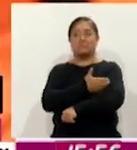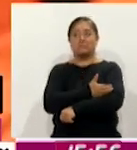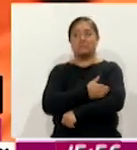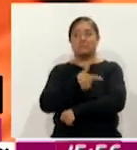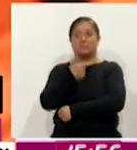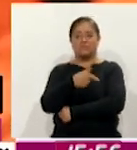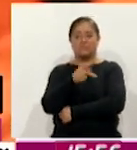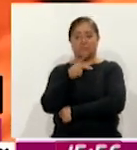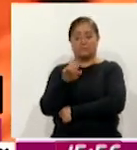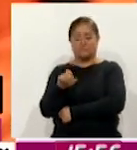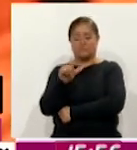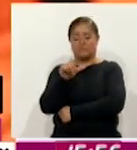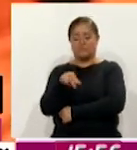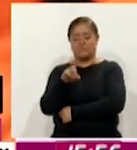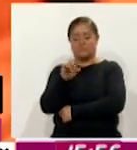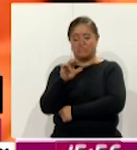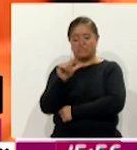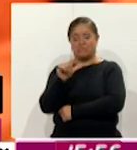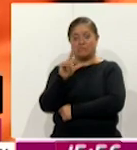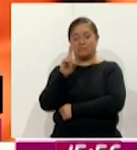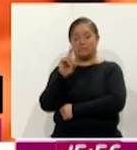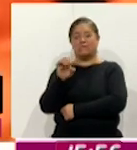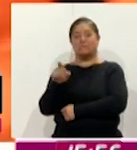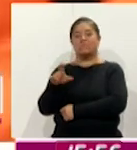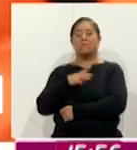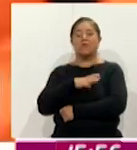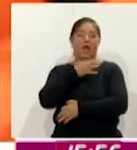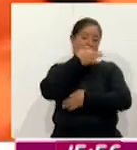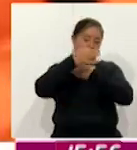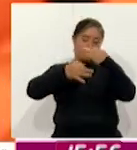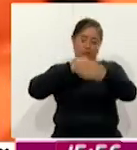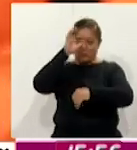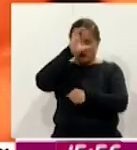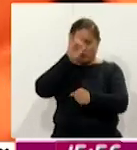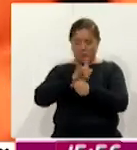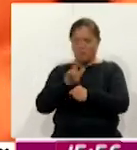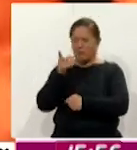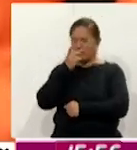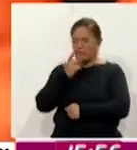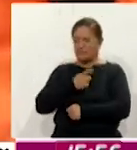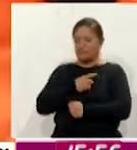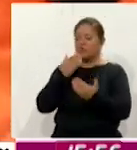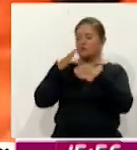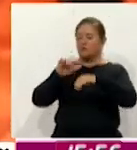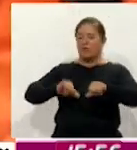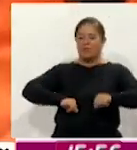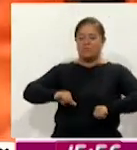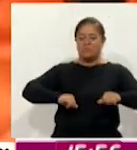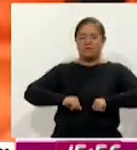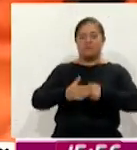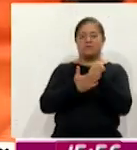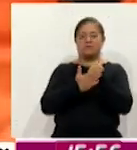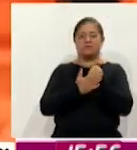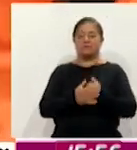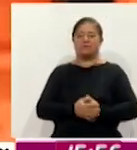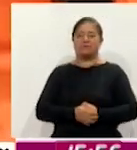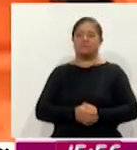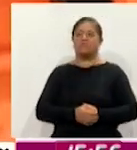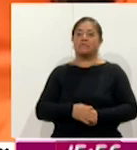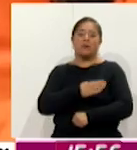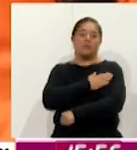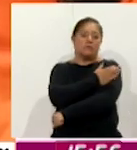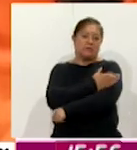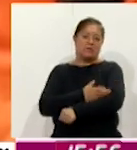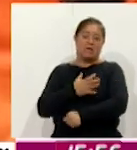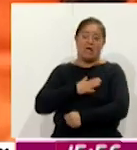Andrade, quien es la promotora cultural. Ella nos platicará un poco sobre las actividades que tendrán próximamente. Buenas tardes. En